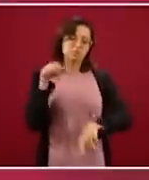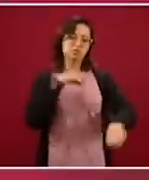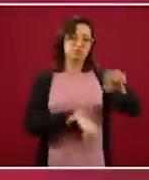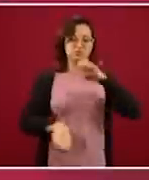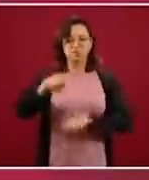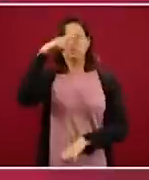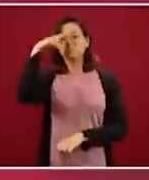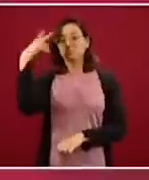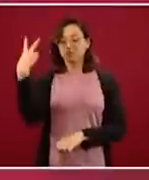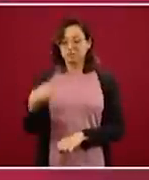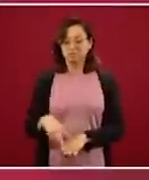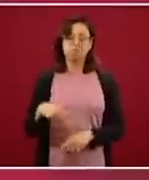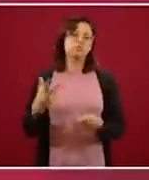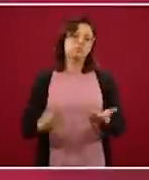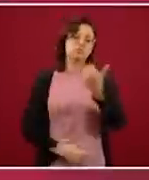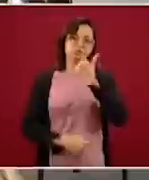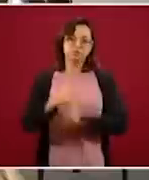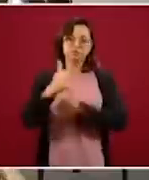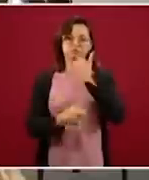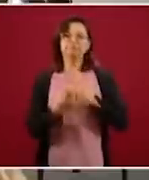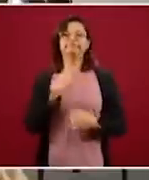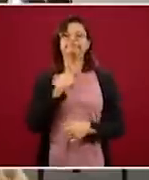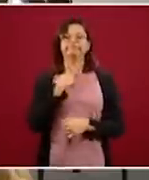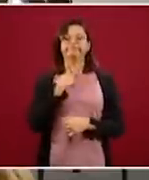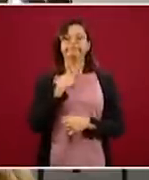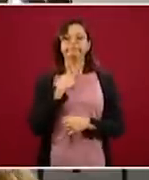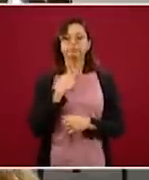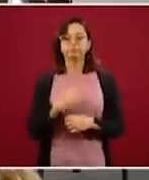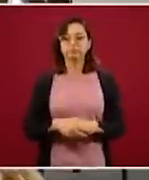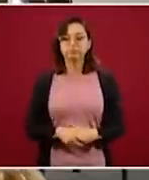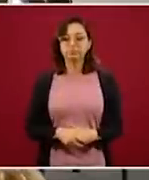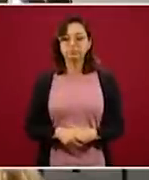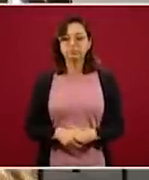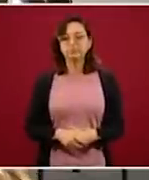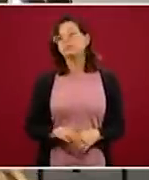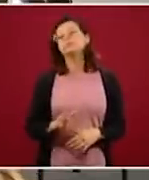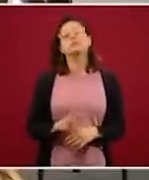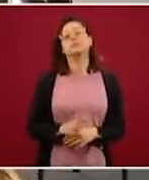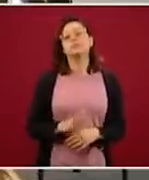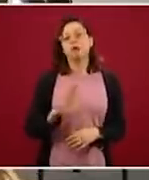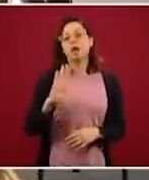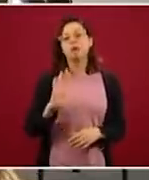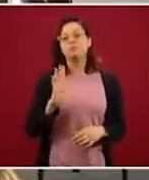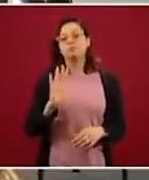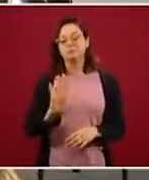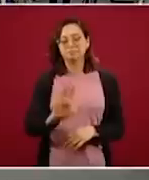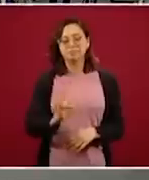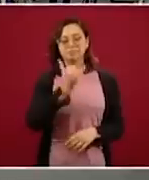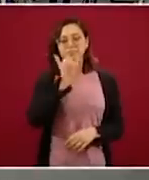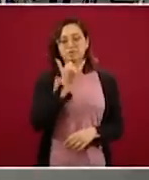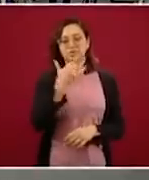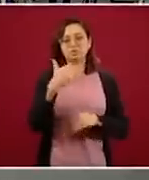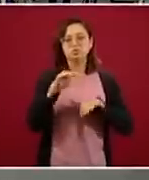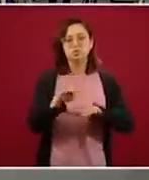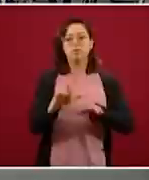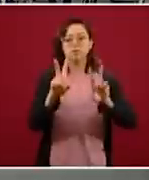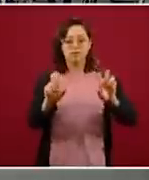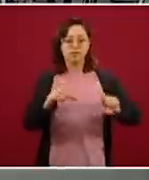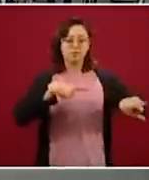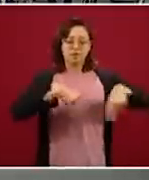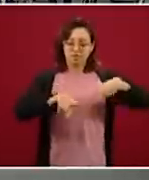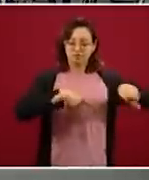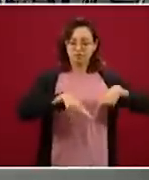mexicano al competir en condiciones de desigualdad. Solamente comentar… Y el caso es lo de fútbol.